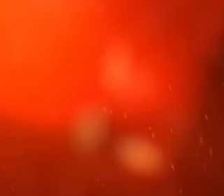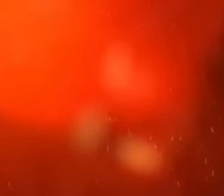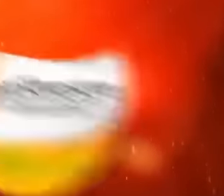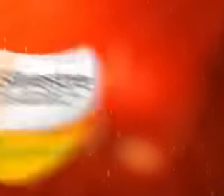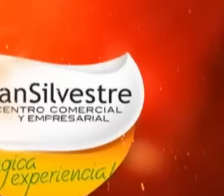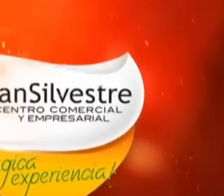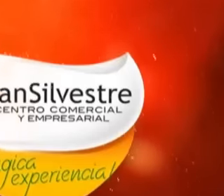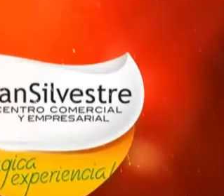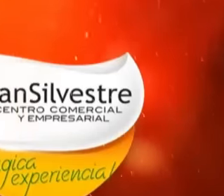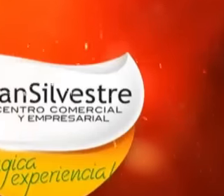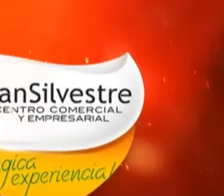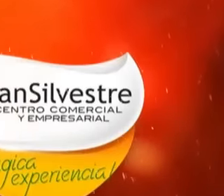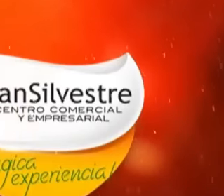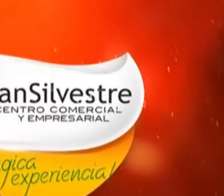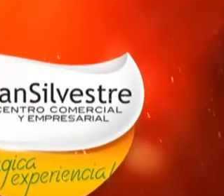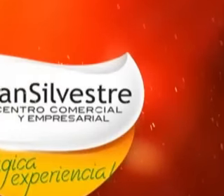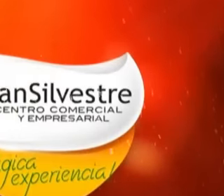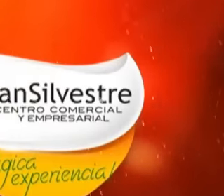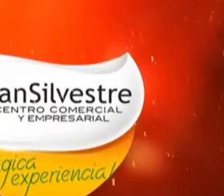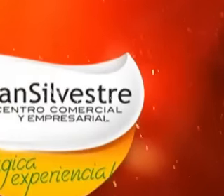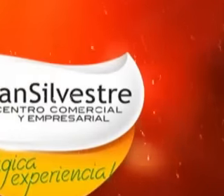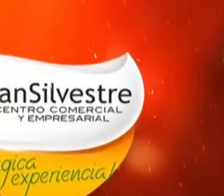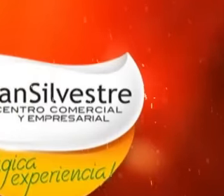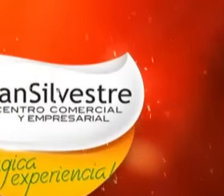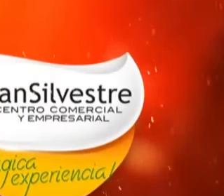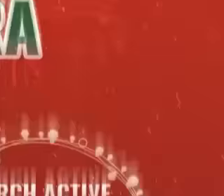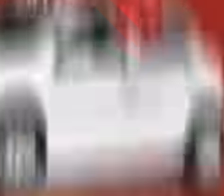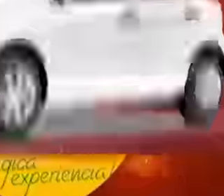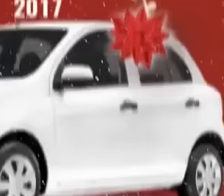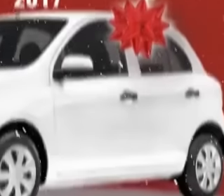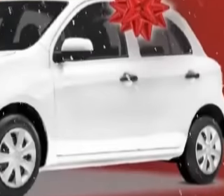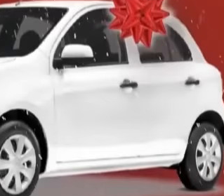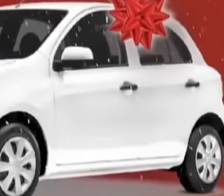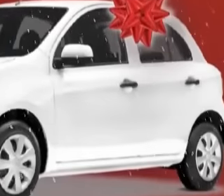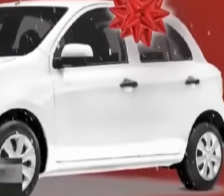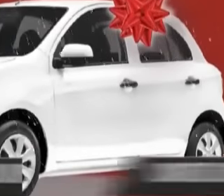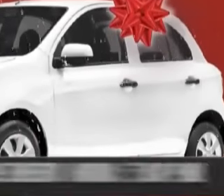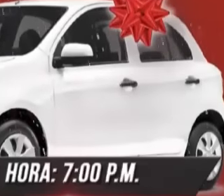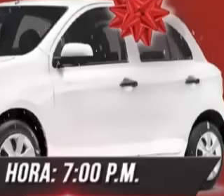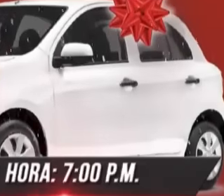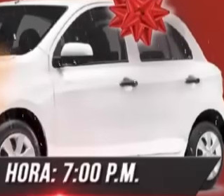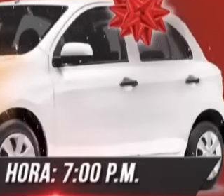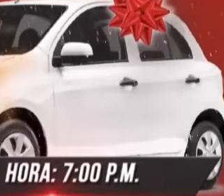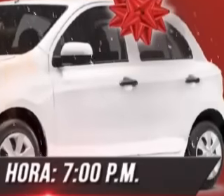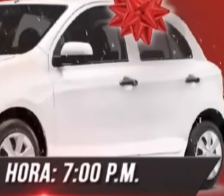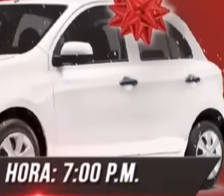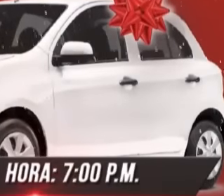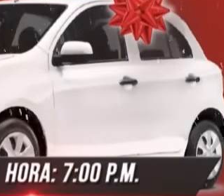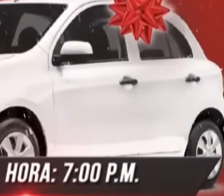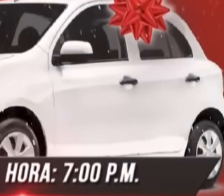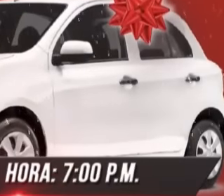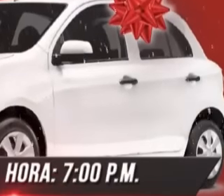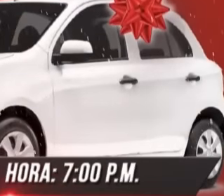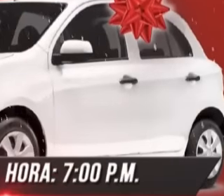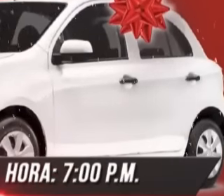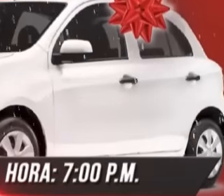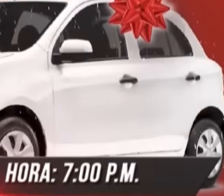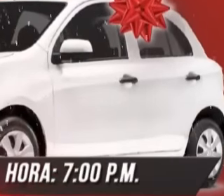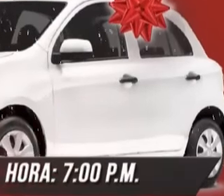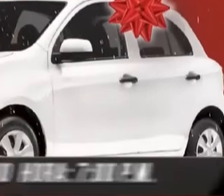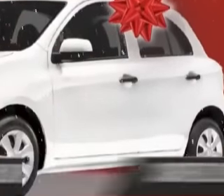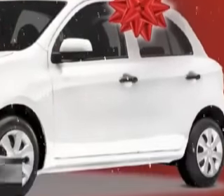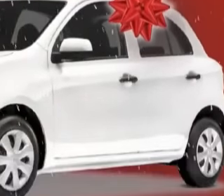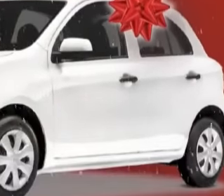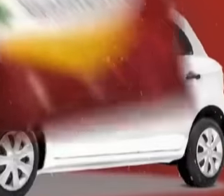compra, registra y gana en San Silvestre Centro Comercial. Registra tus compras y participa en el sorteo de dos Nissan